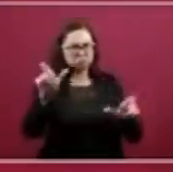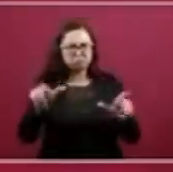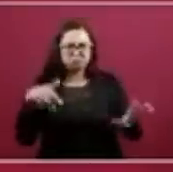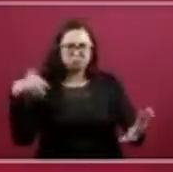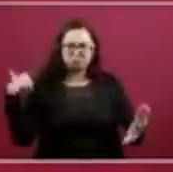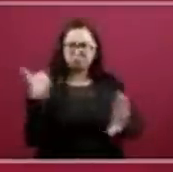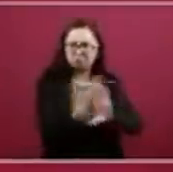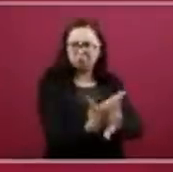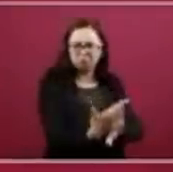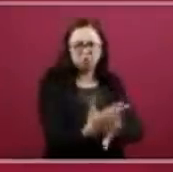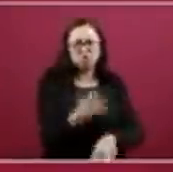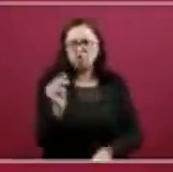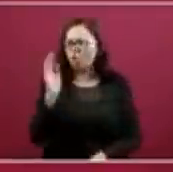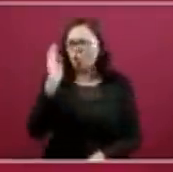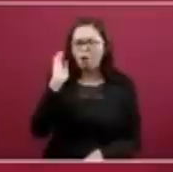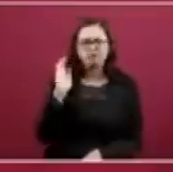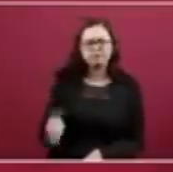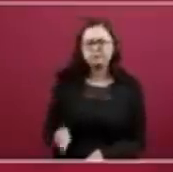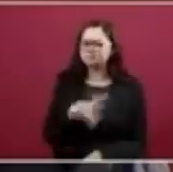actos públicos,